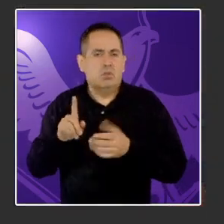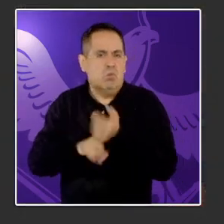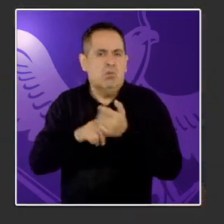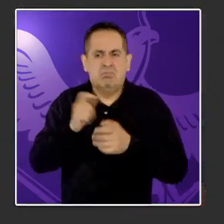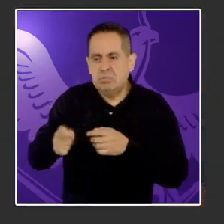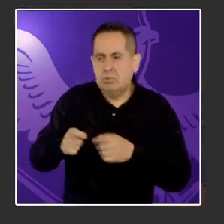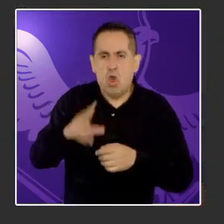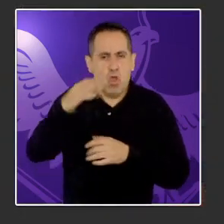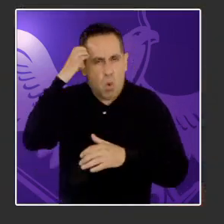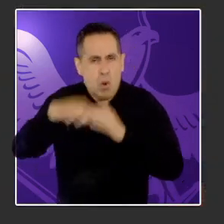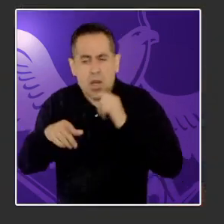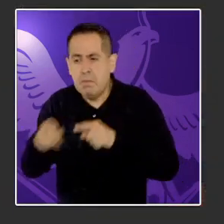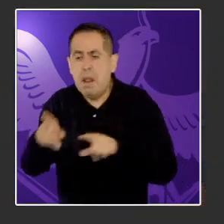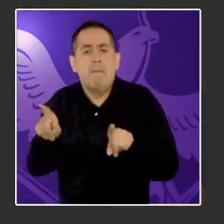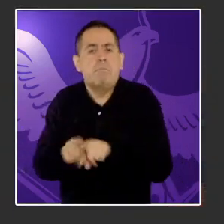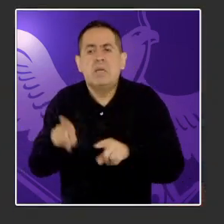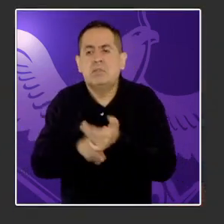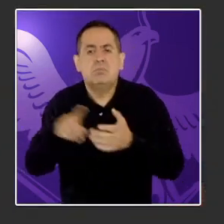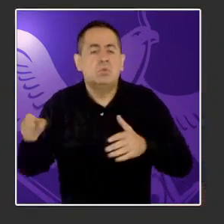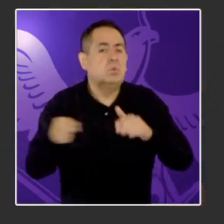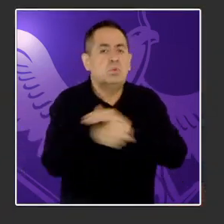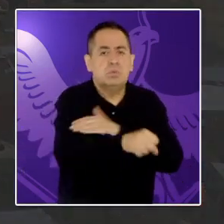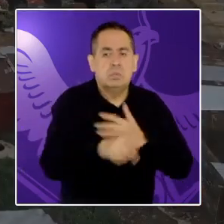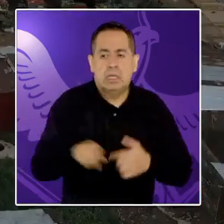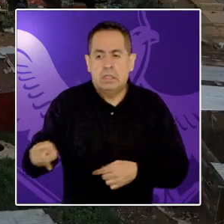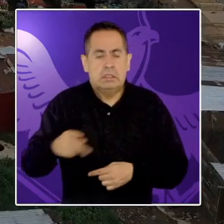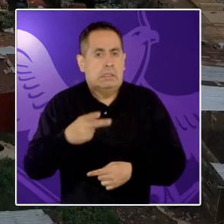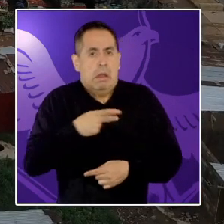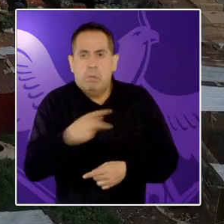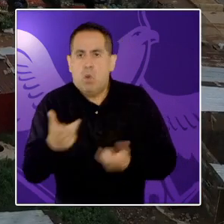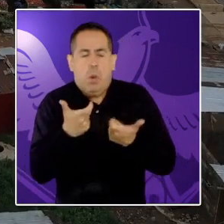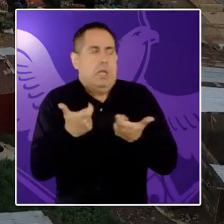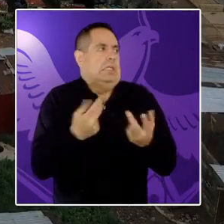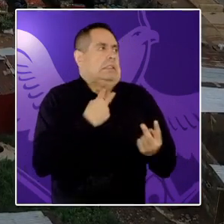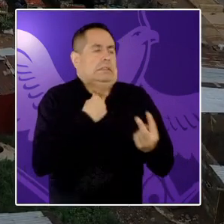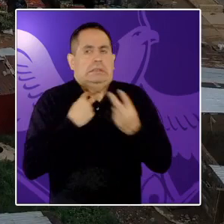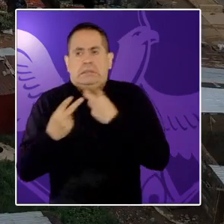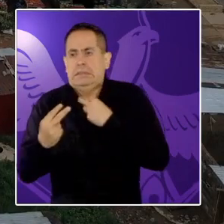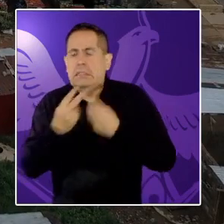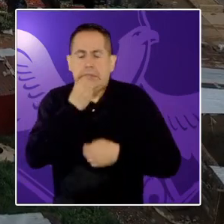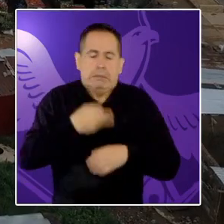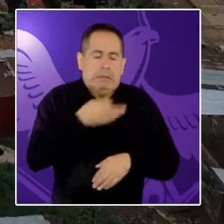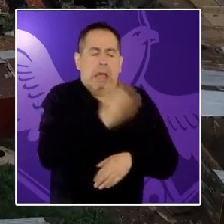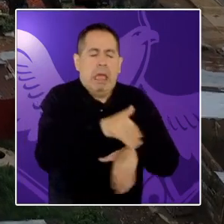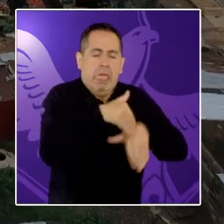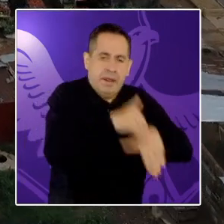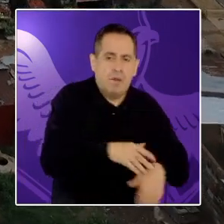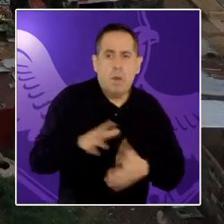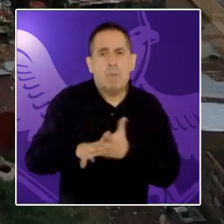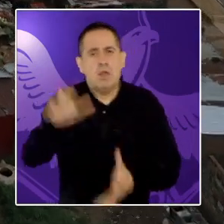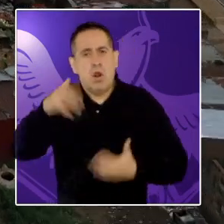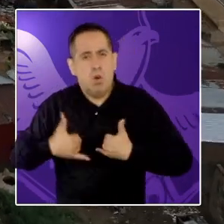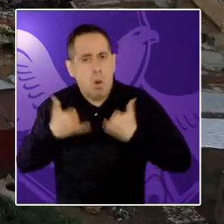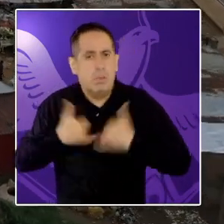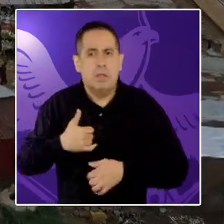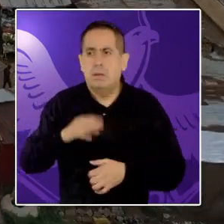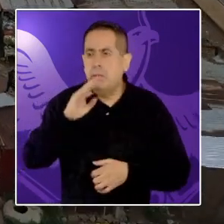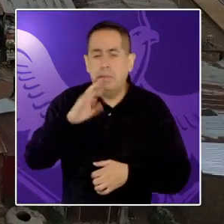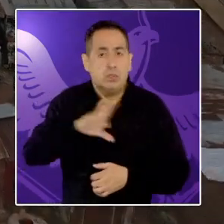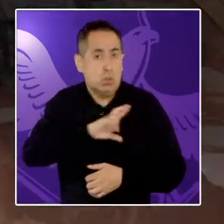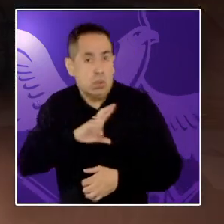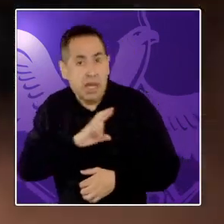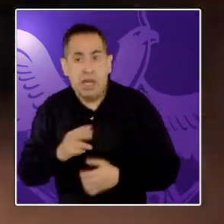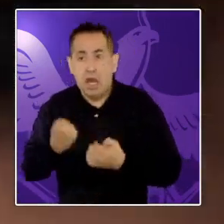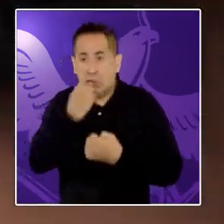violentos, comparten el mismo perfil. Tienen altas necesidades económicas, muchas de ellas son muy jóvenes, madres solteras, con